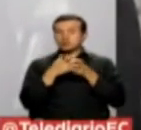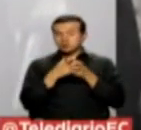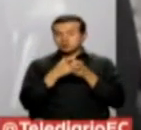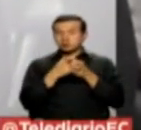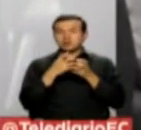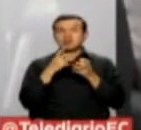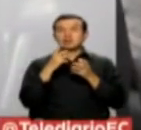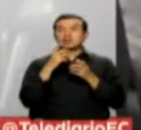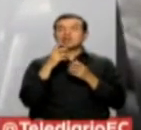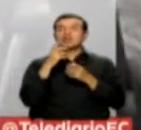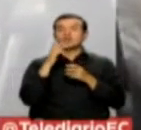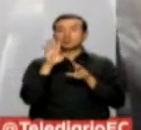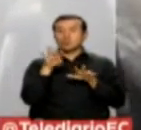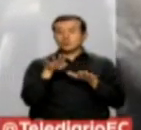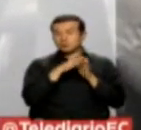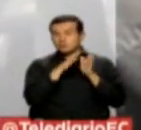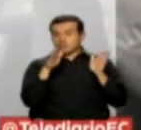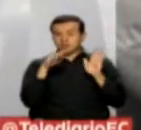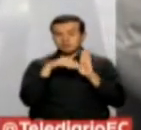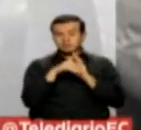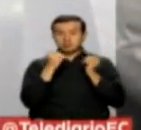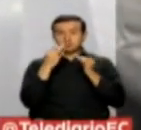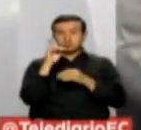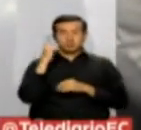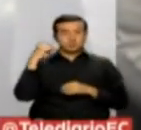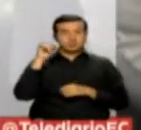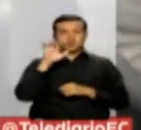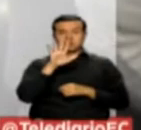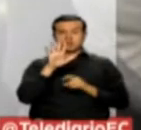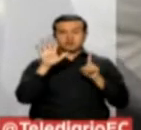primeros 9 meses del año, el BIES dio